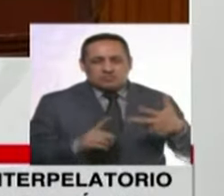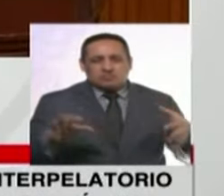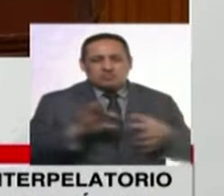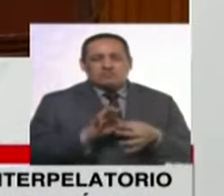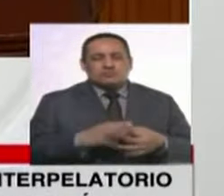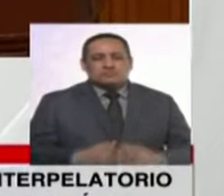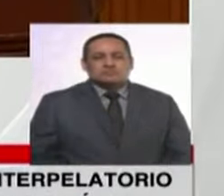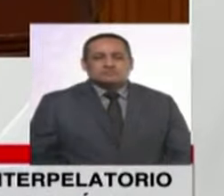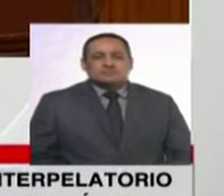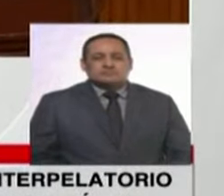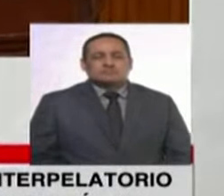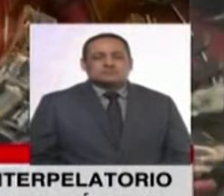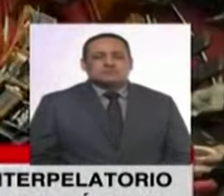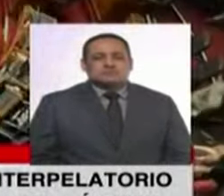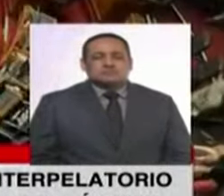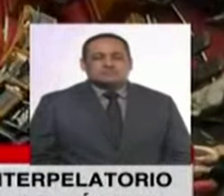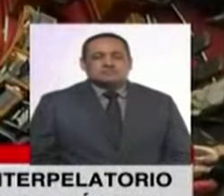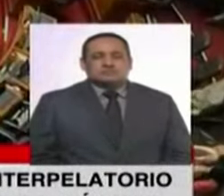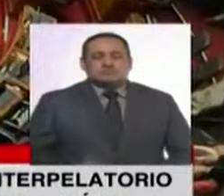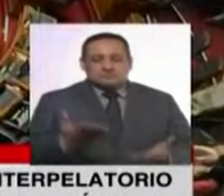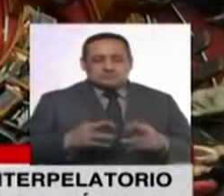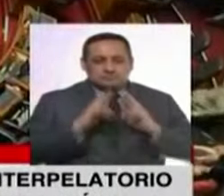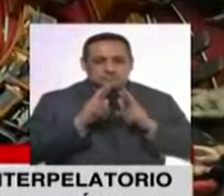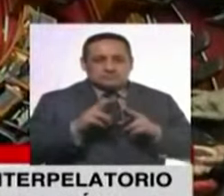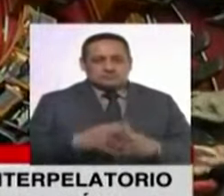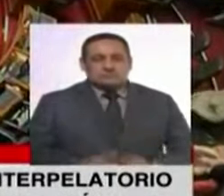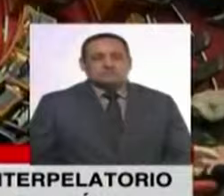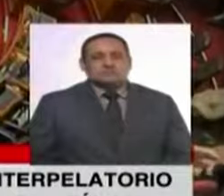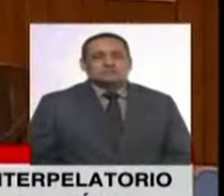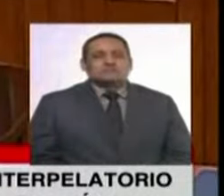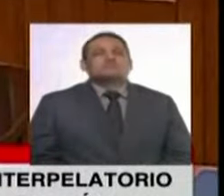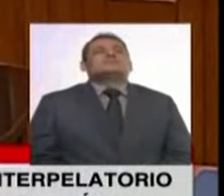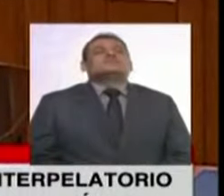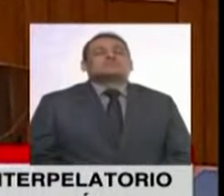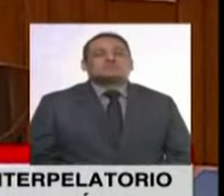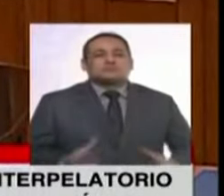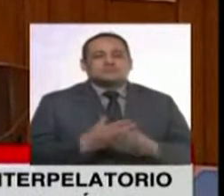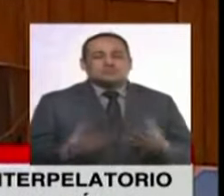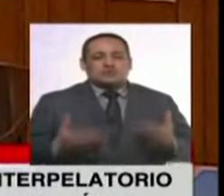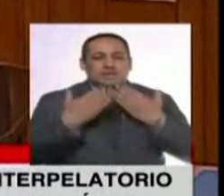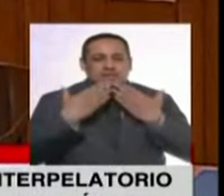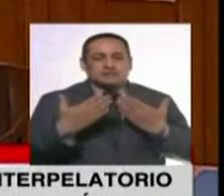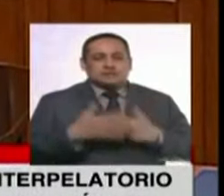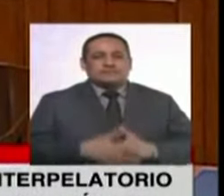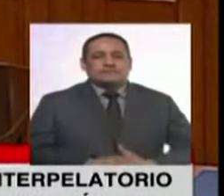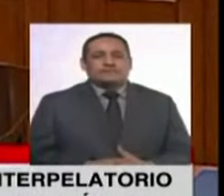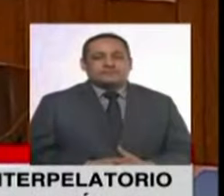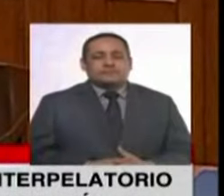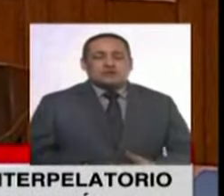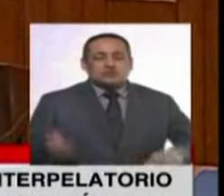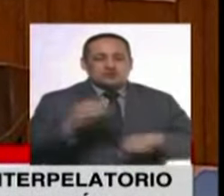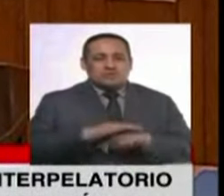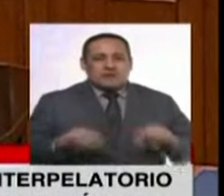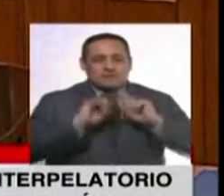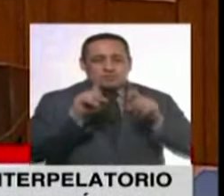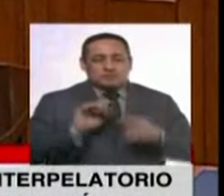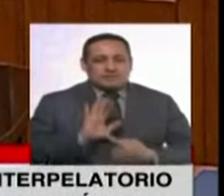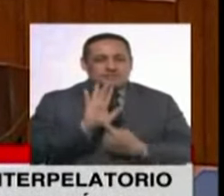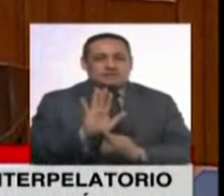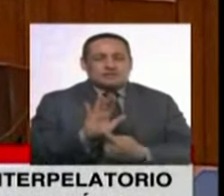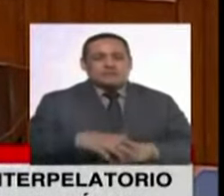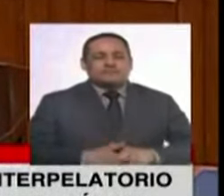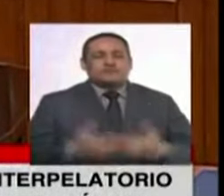oficiales designados para Que responda señor ministro Muchas gracias señor presidente sobre la pregunta formulada